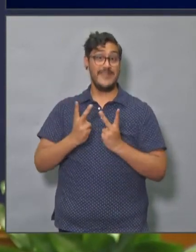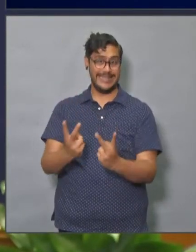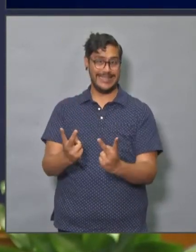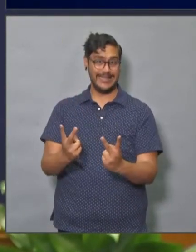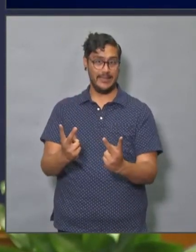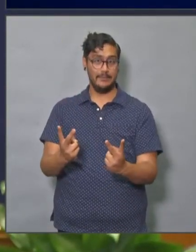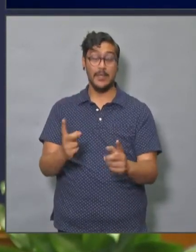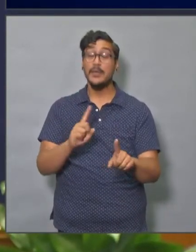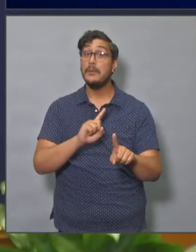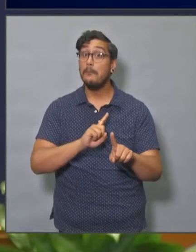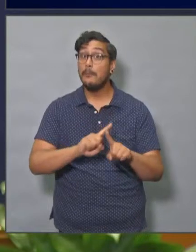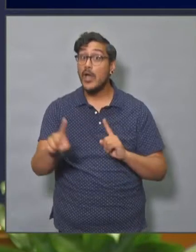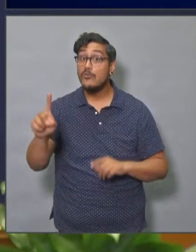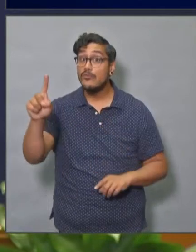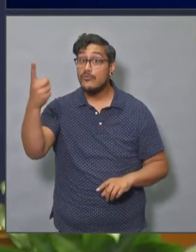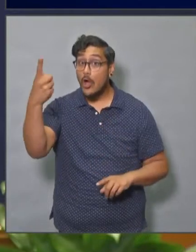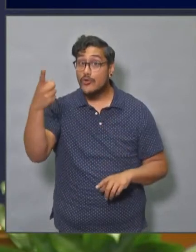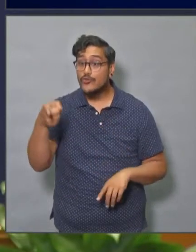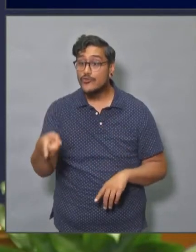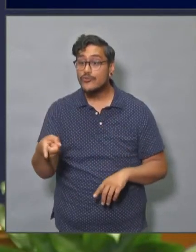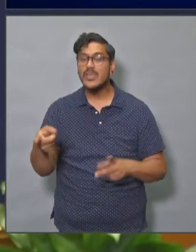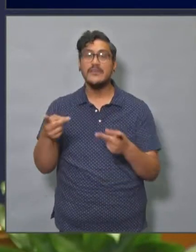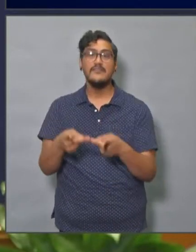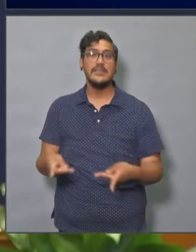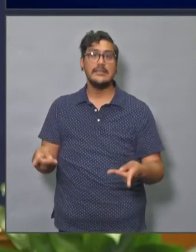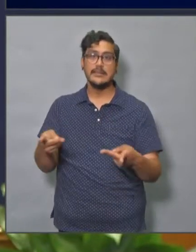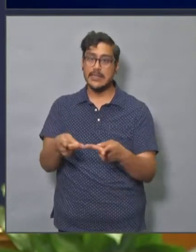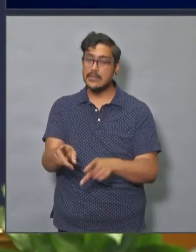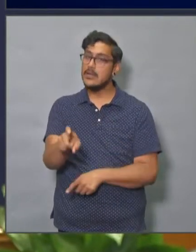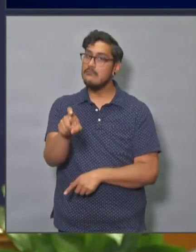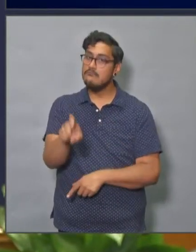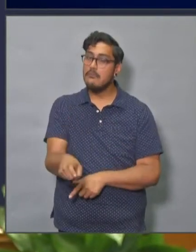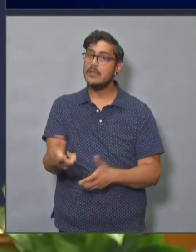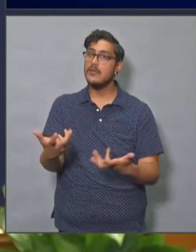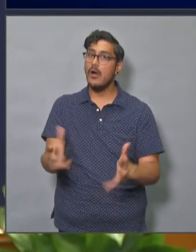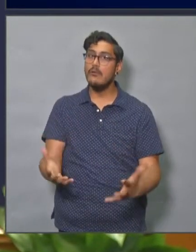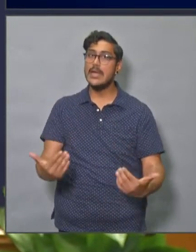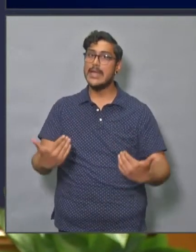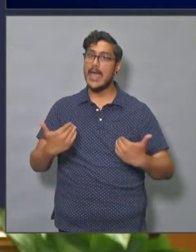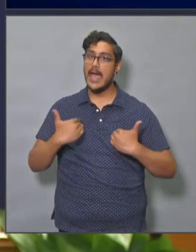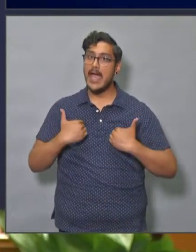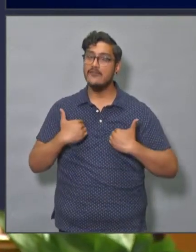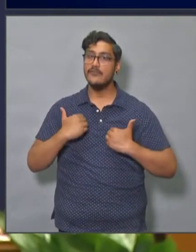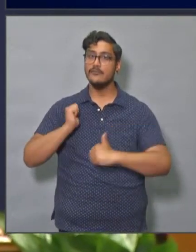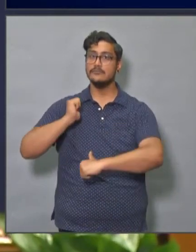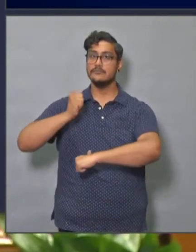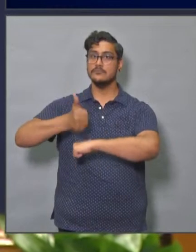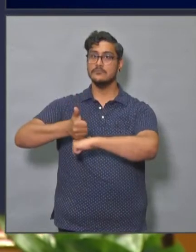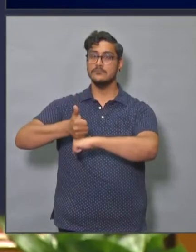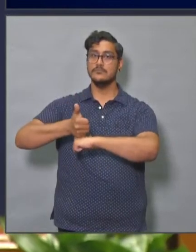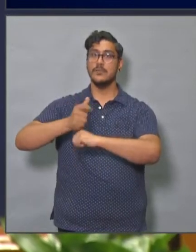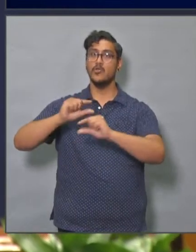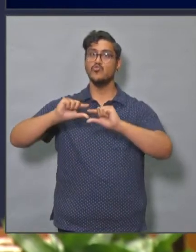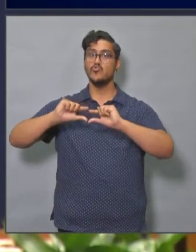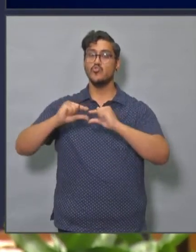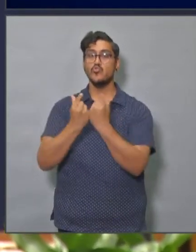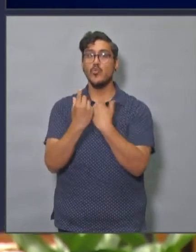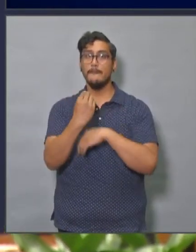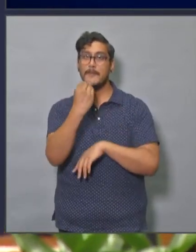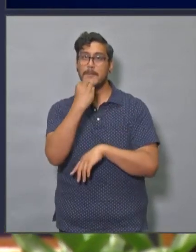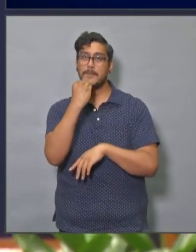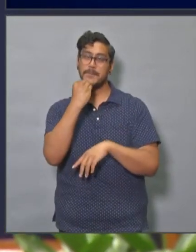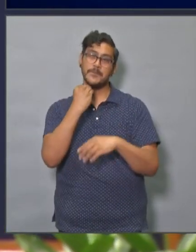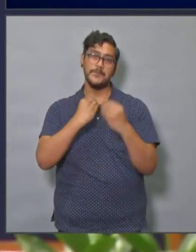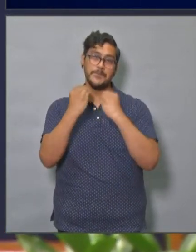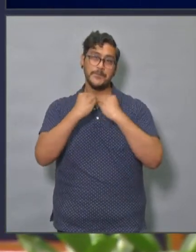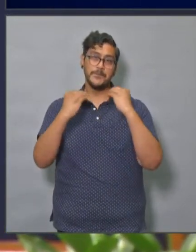una instalación haya restablecido limitadamente el comer entre grupos o comidas comunales, le